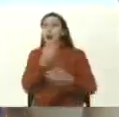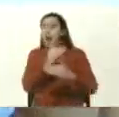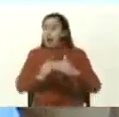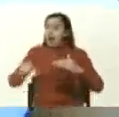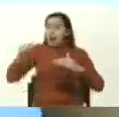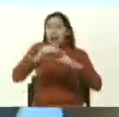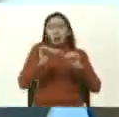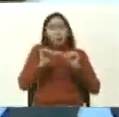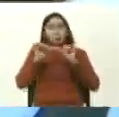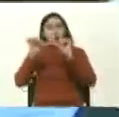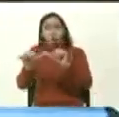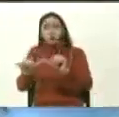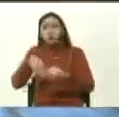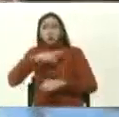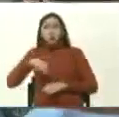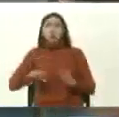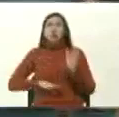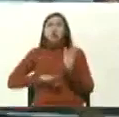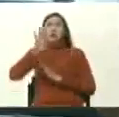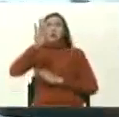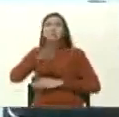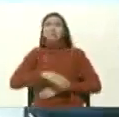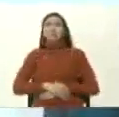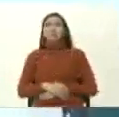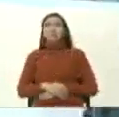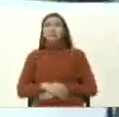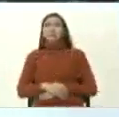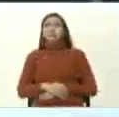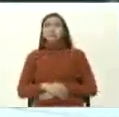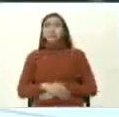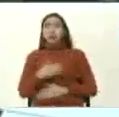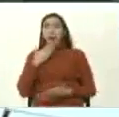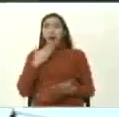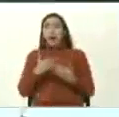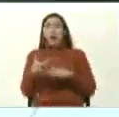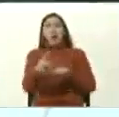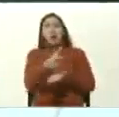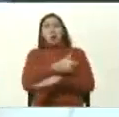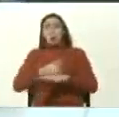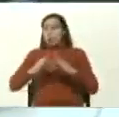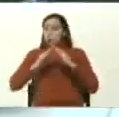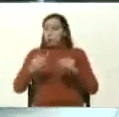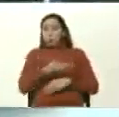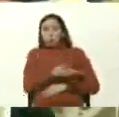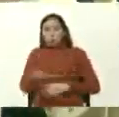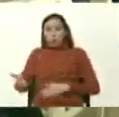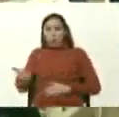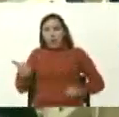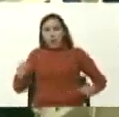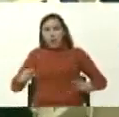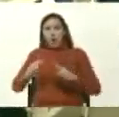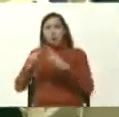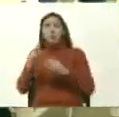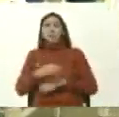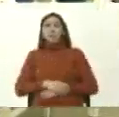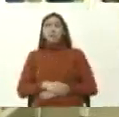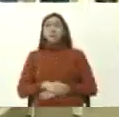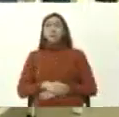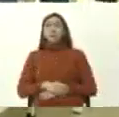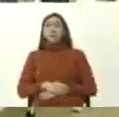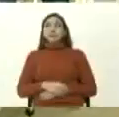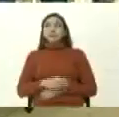vamos nosotros, subiendo. Subiendo vamos. Gracias, gobernador. Gracias a todos ustedes por acompañarnos. Vamos caminando, profesora,